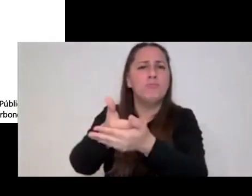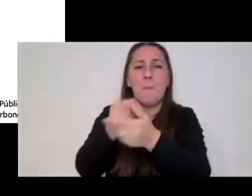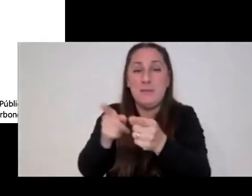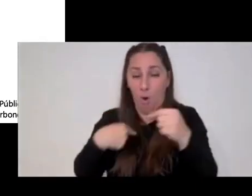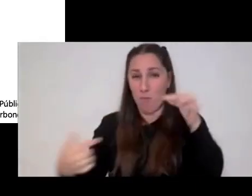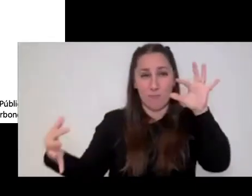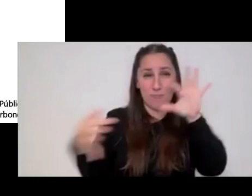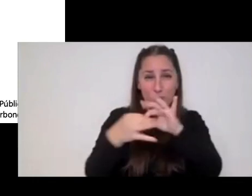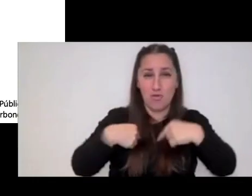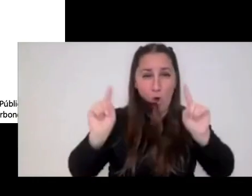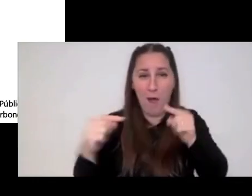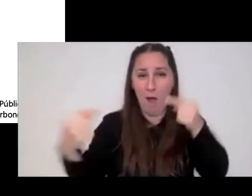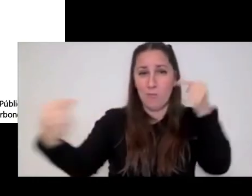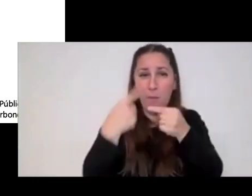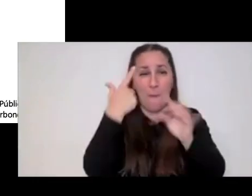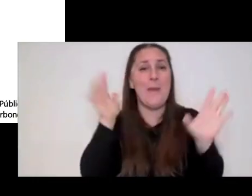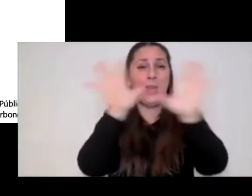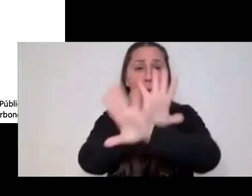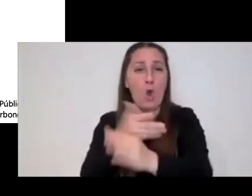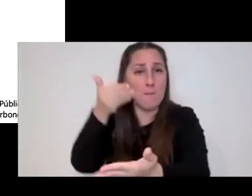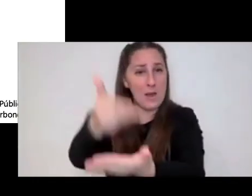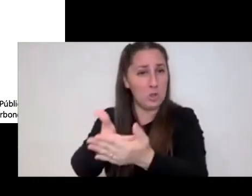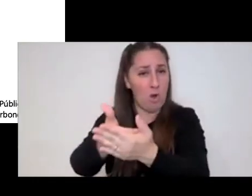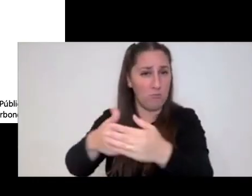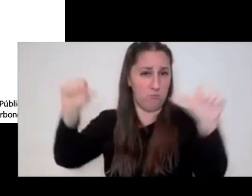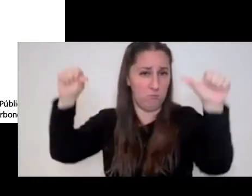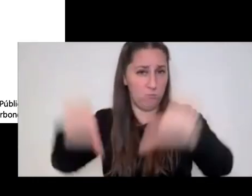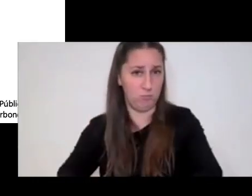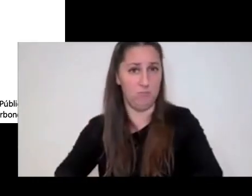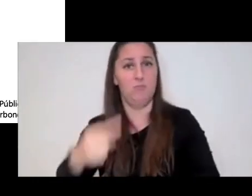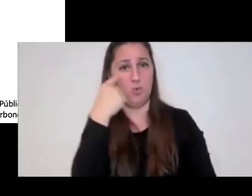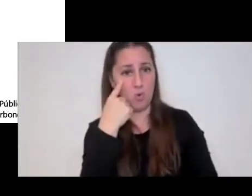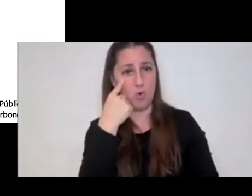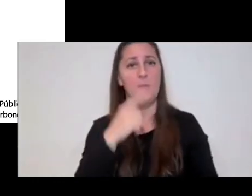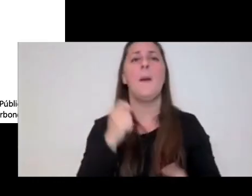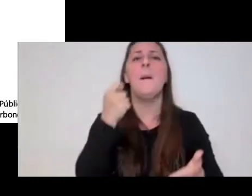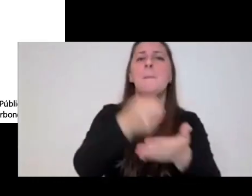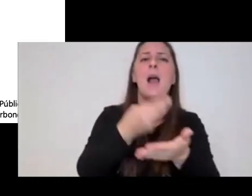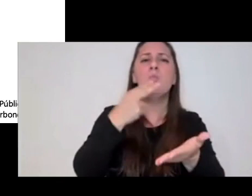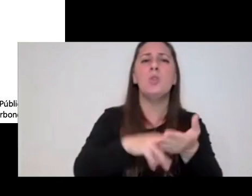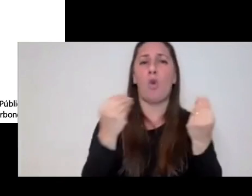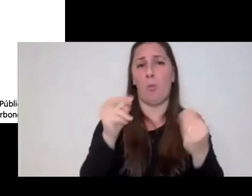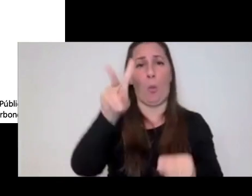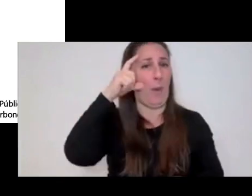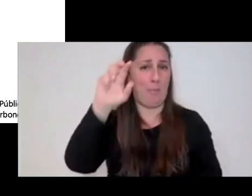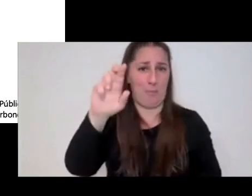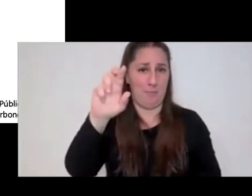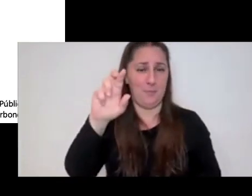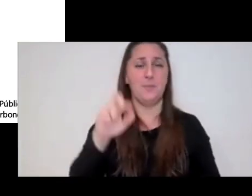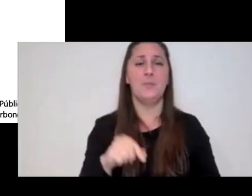equivoco en el vehículo que estoy invirtiendo. Ojo con ese punto. ¿Cómo se paga el impuesto? A través de un BEP, impuesto, concepto